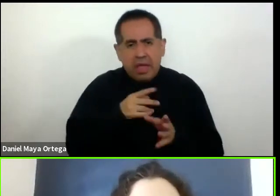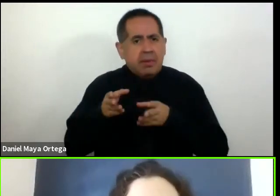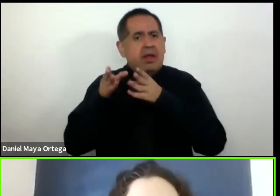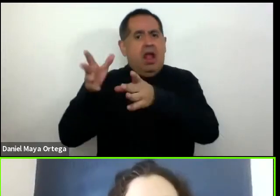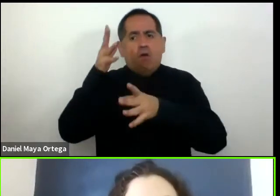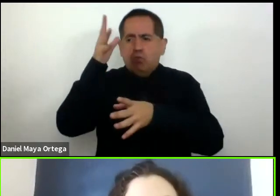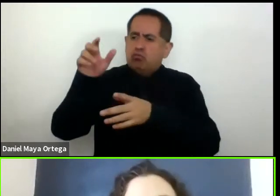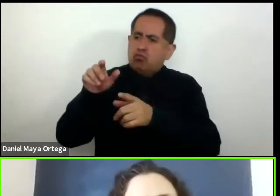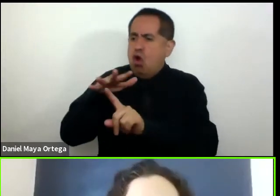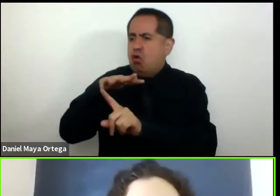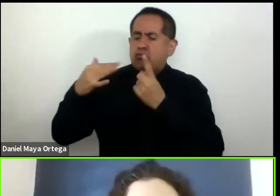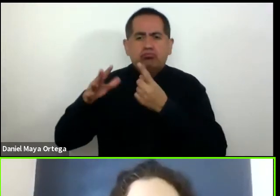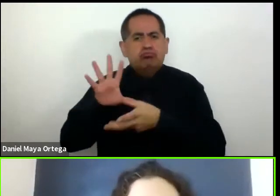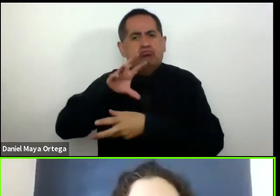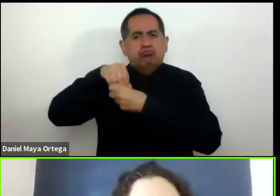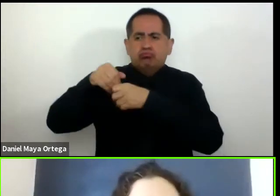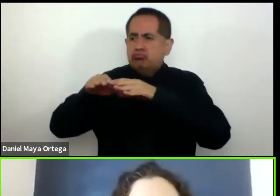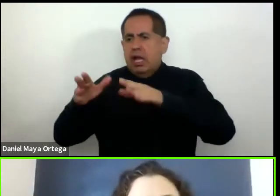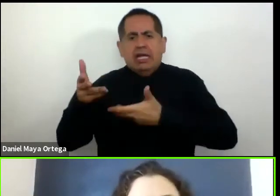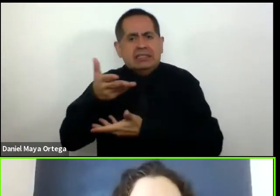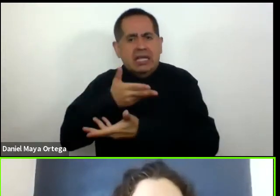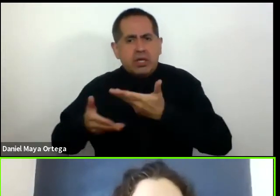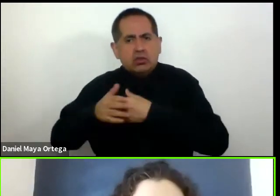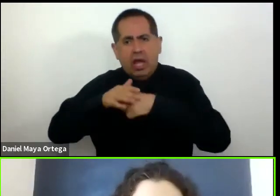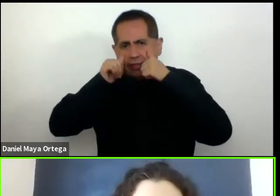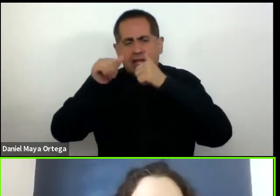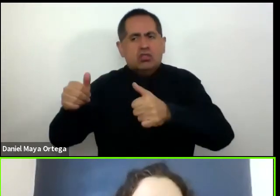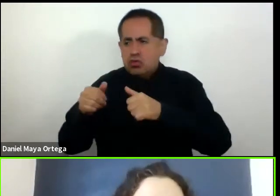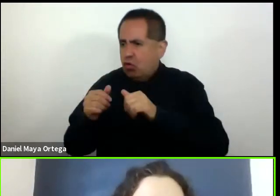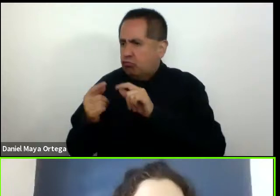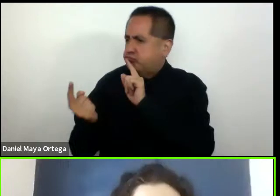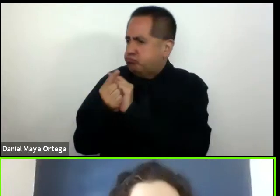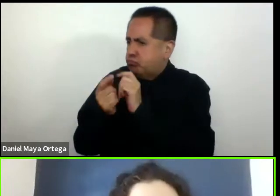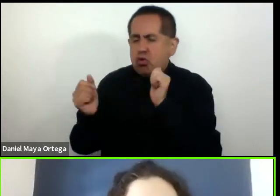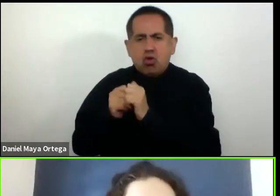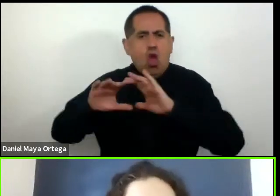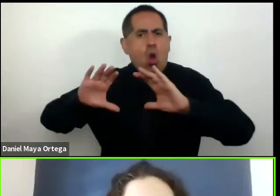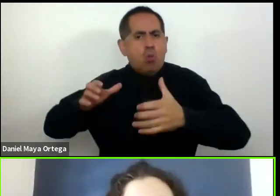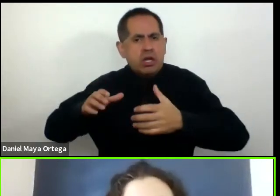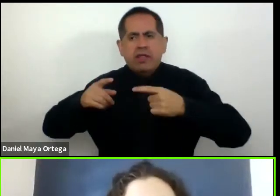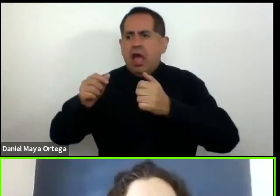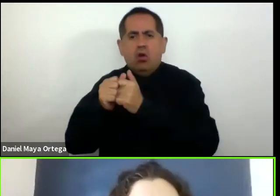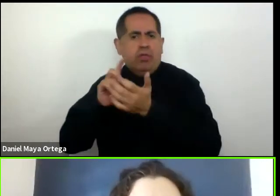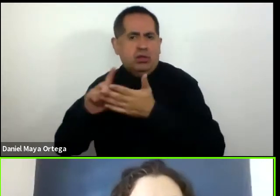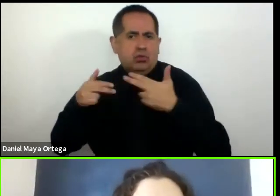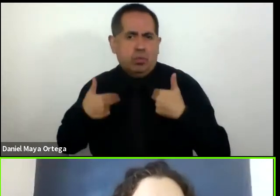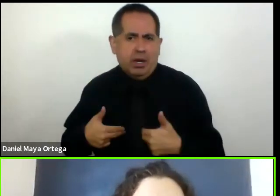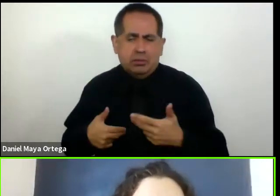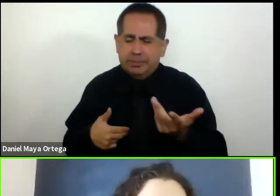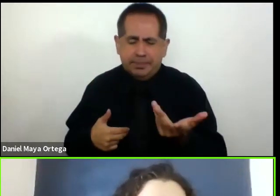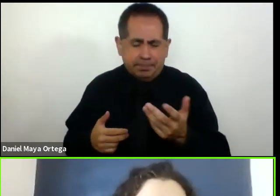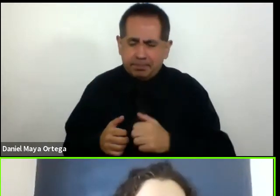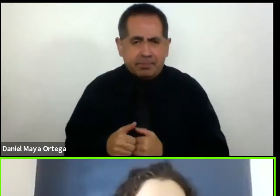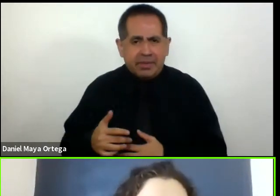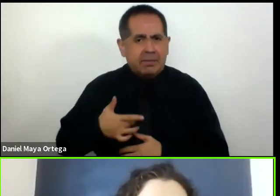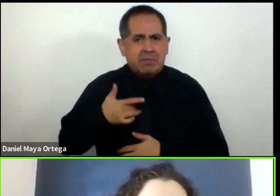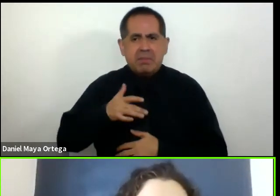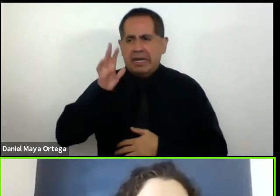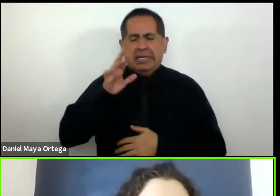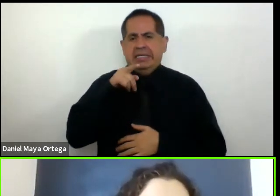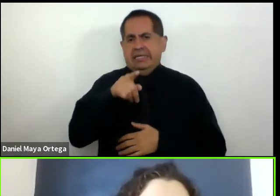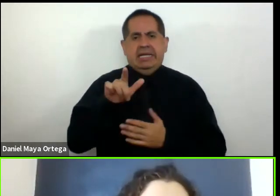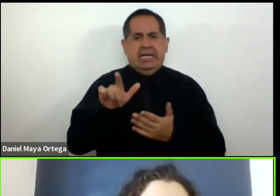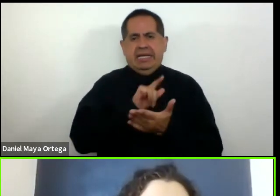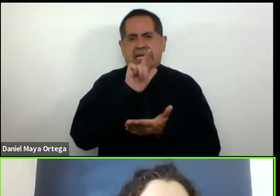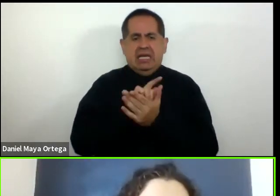de atención incorporado en los servicios de atención primarios con un enfoque comunitario y de derechos humanos. Entonces, me parece que en ese sentido la